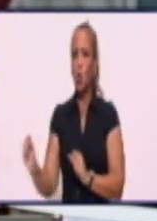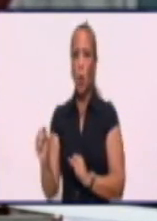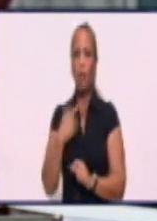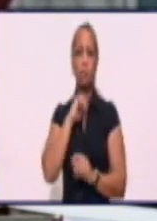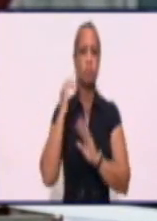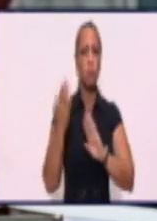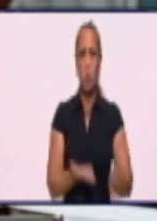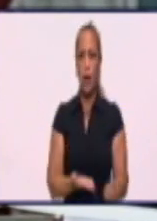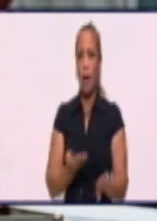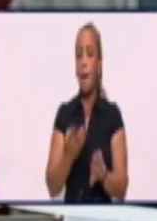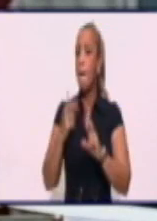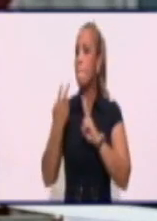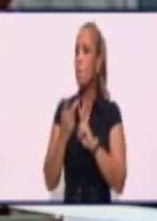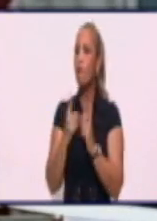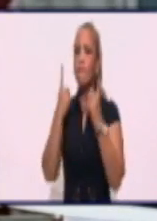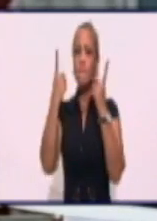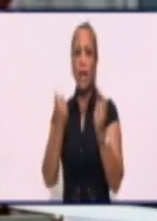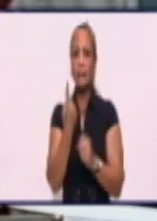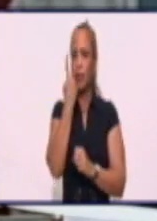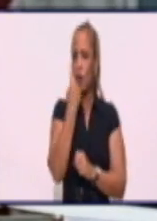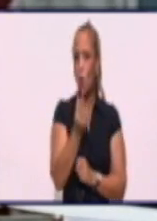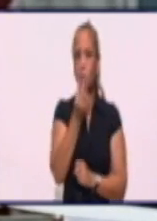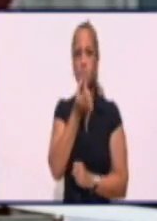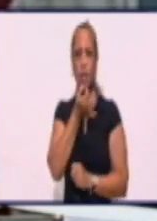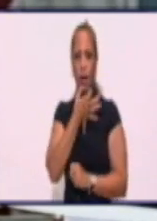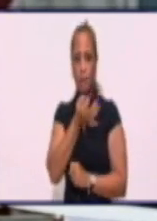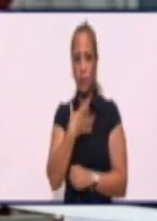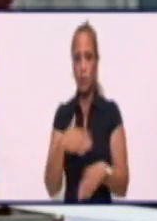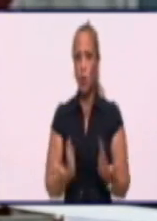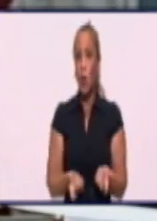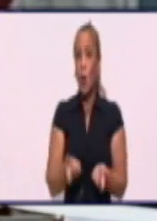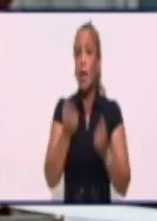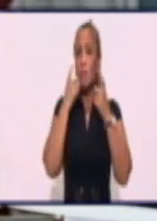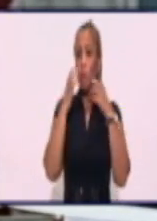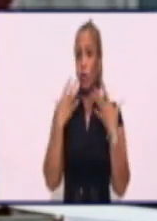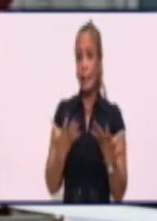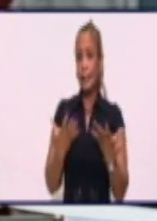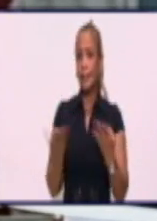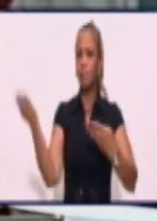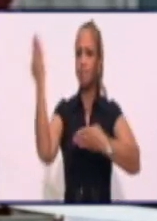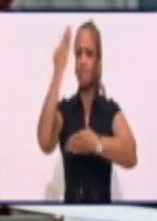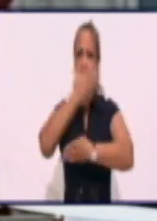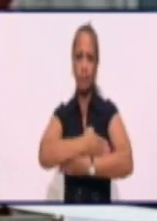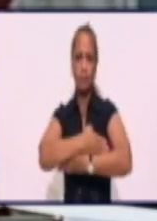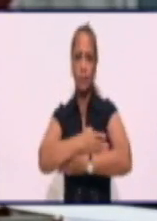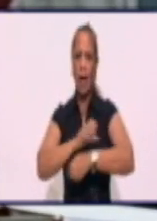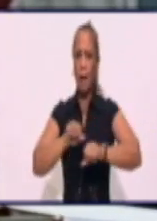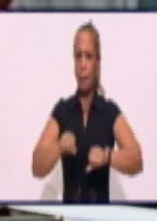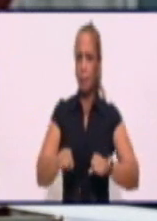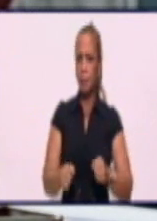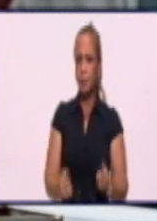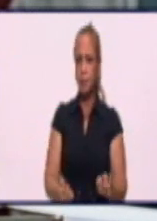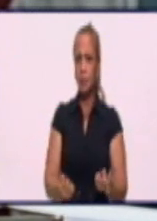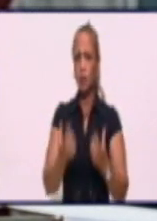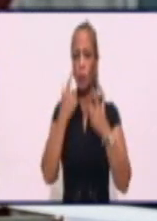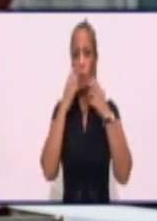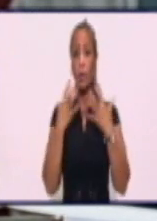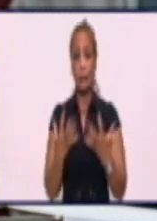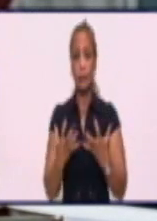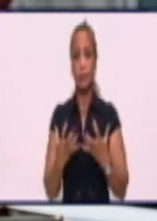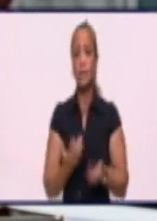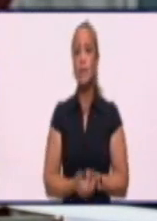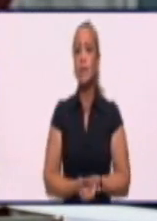de un medicamento. Lo importante es que el bloqueo siga apretando. Lo importante es